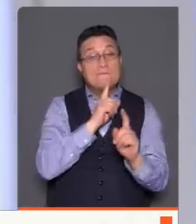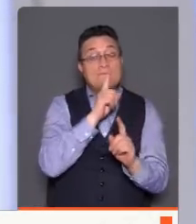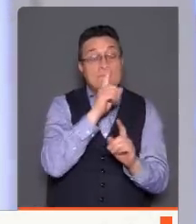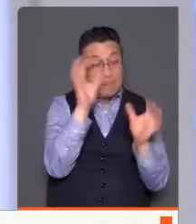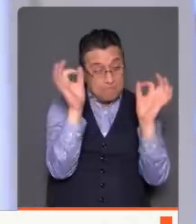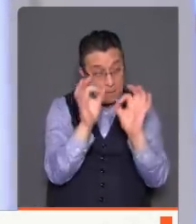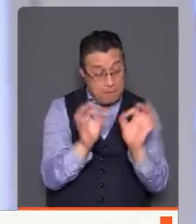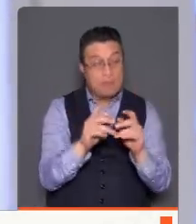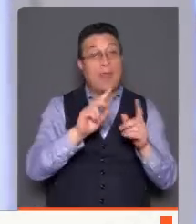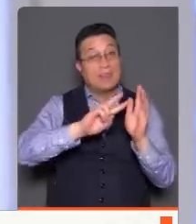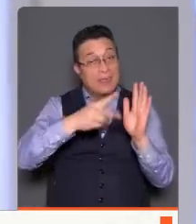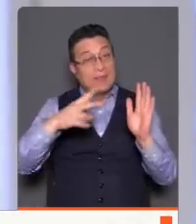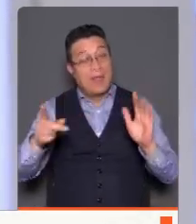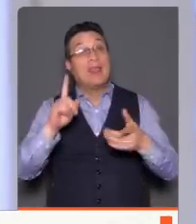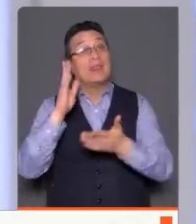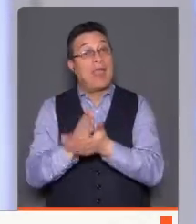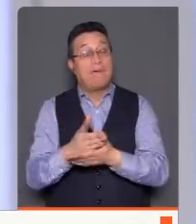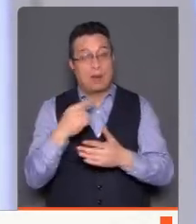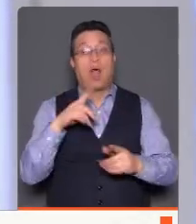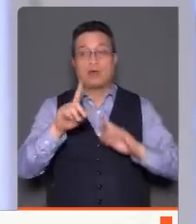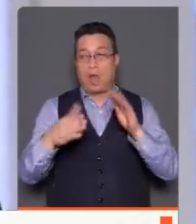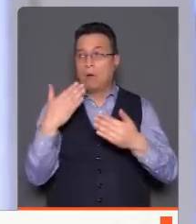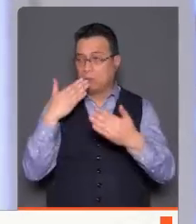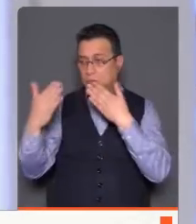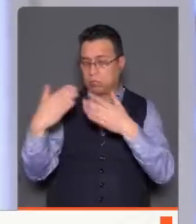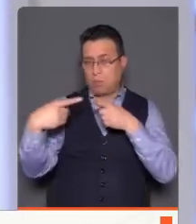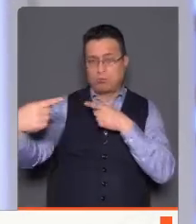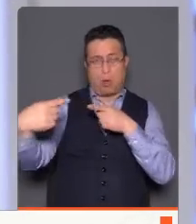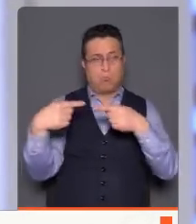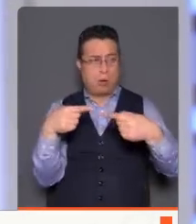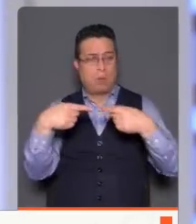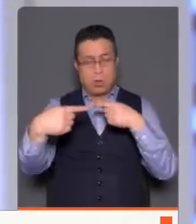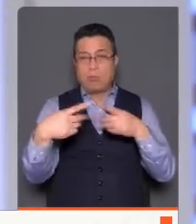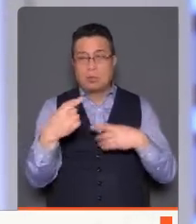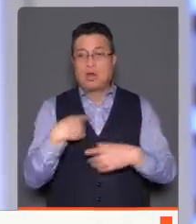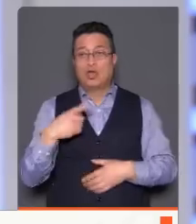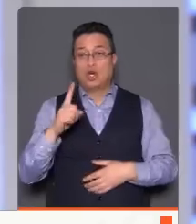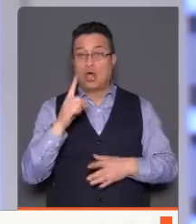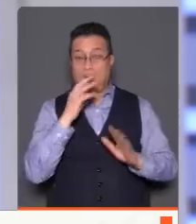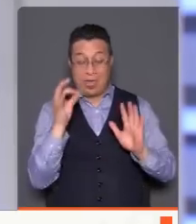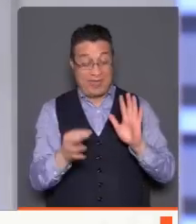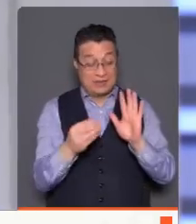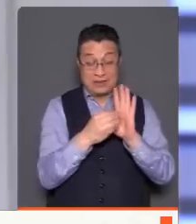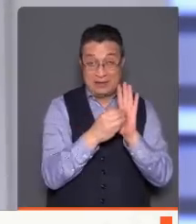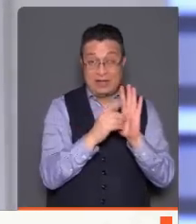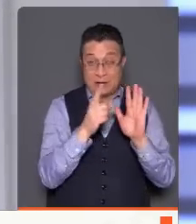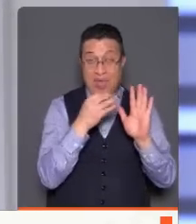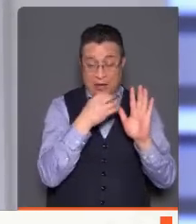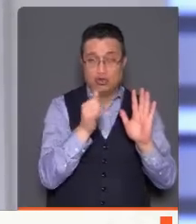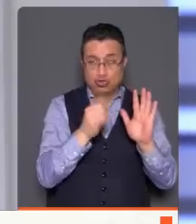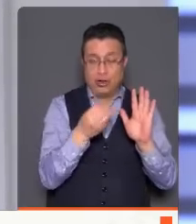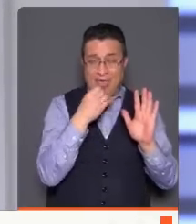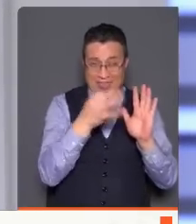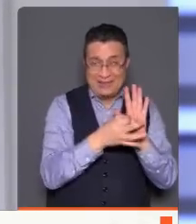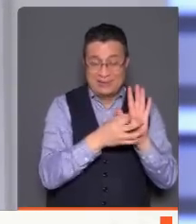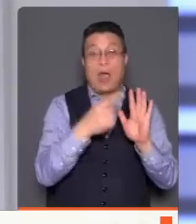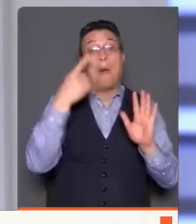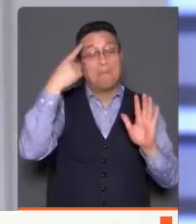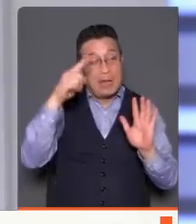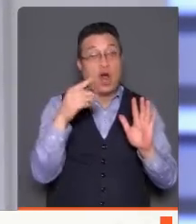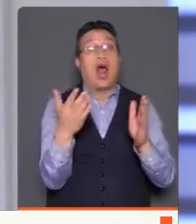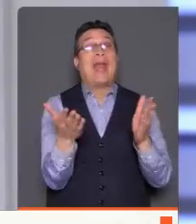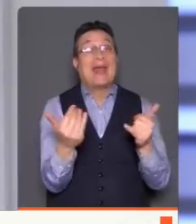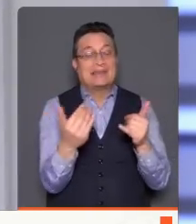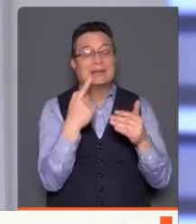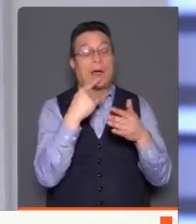con cuestiones que han salido en el debate que, más que no estar consideradas en el proyecto de nueva constitución, requieren